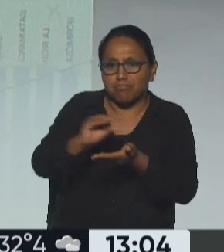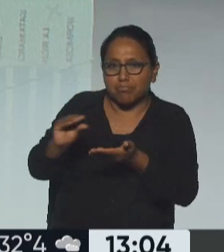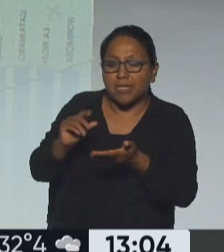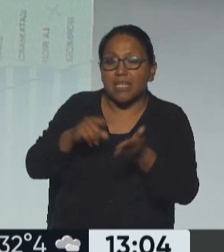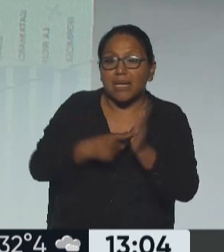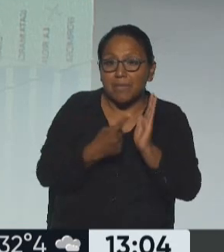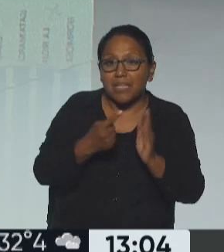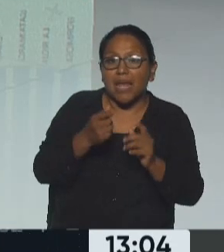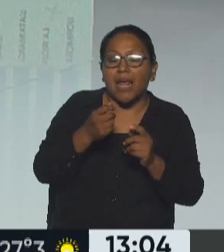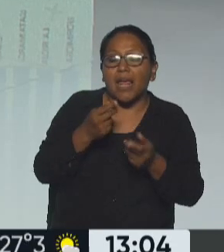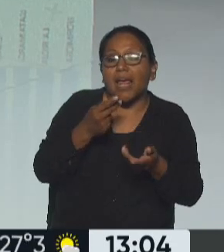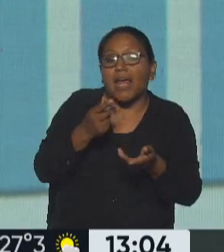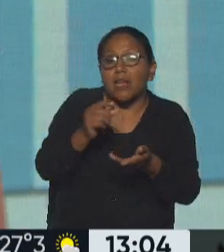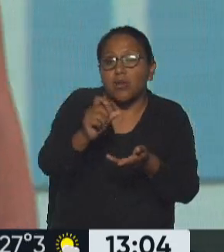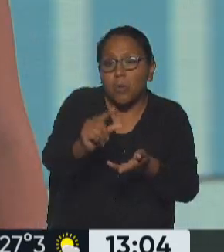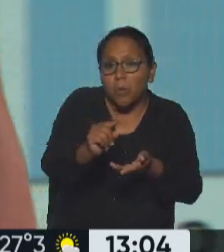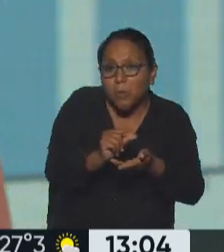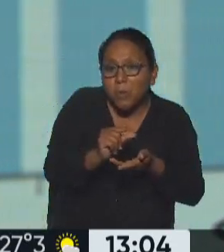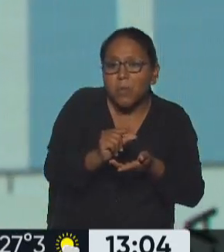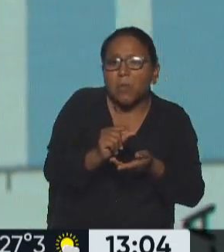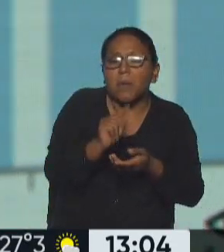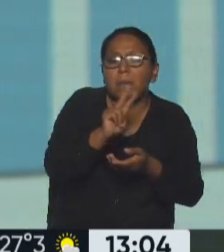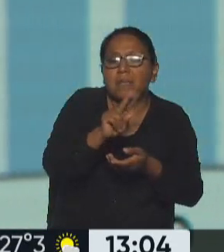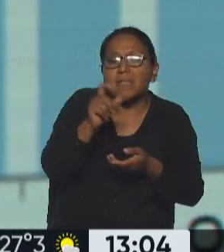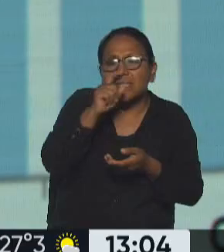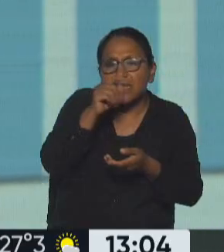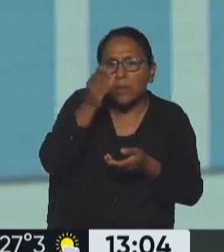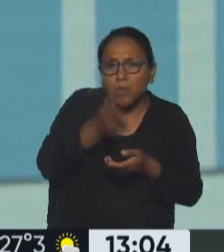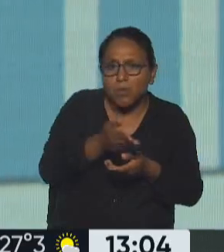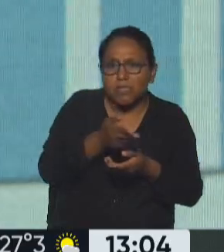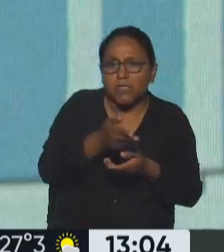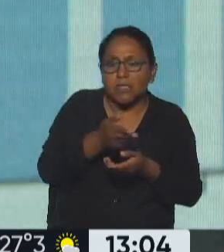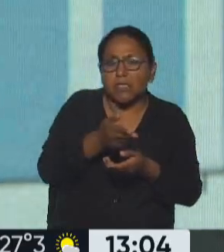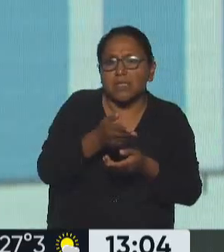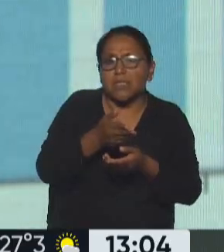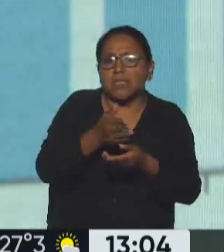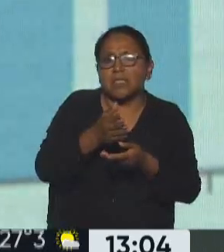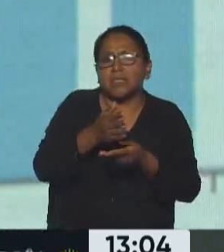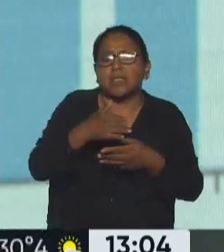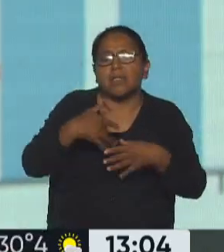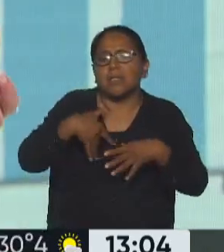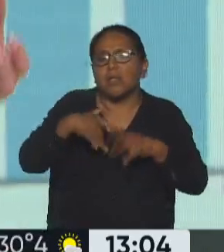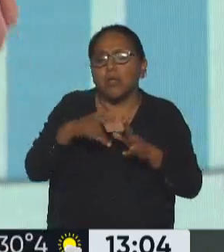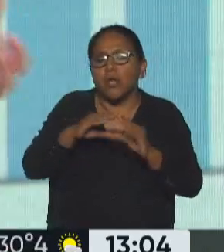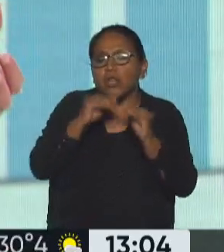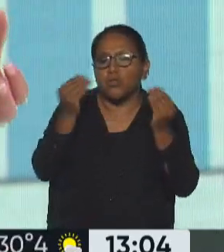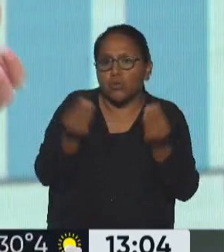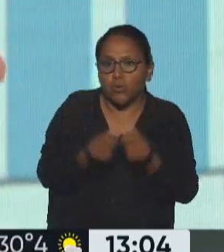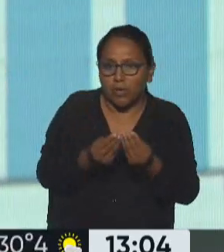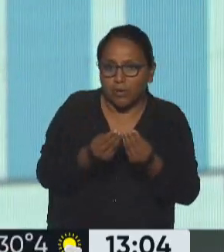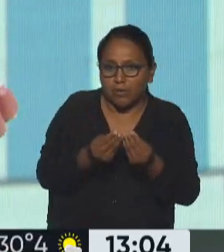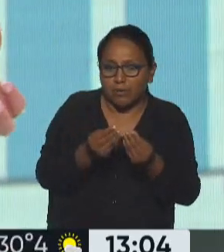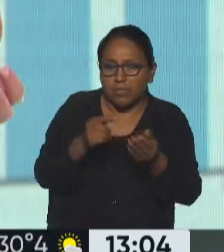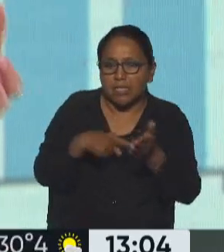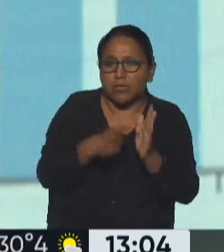los recursos de coparticipación son solamente el 27% de lo que maneja en total como recursos